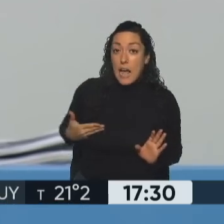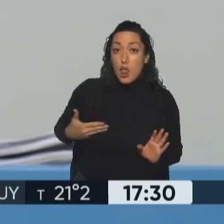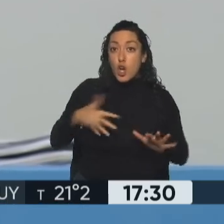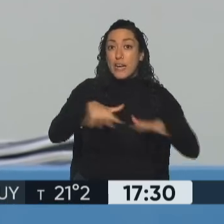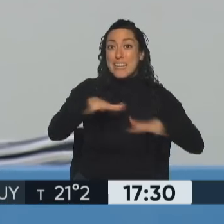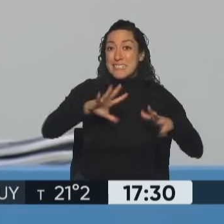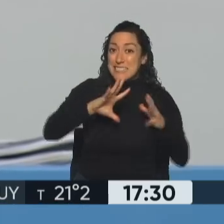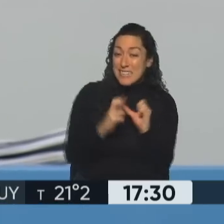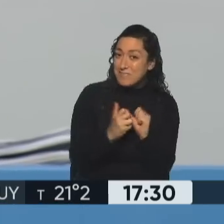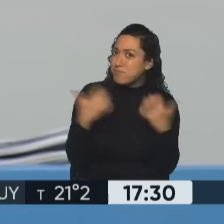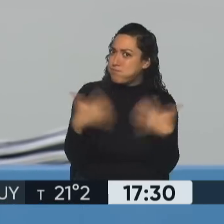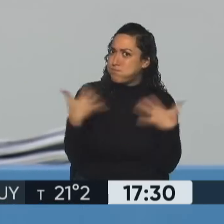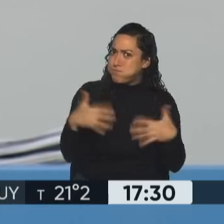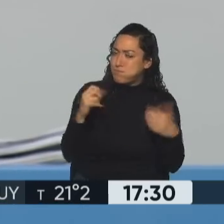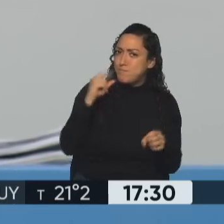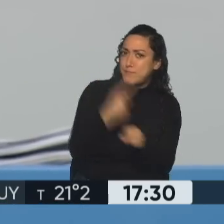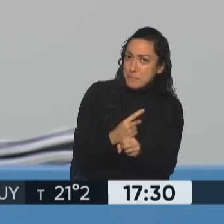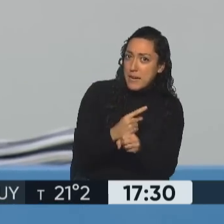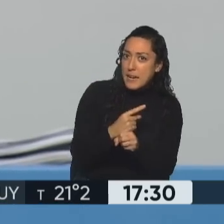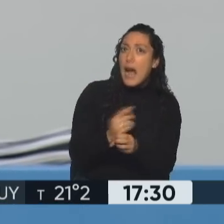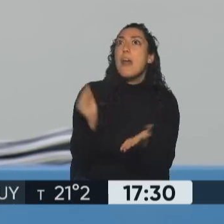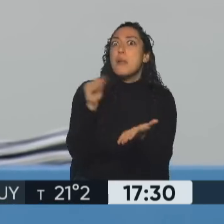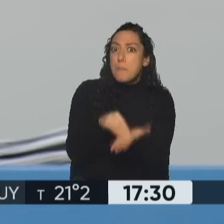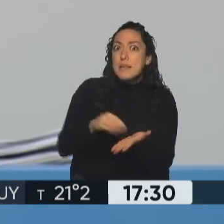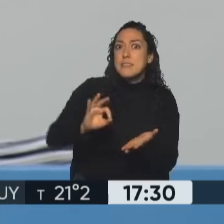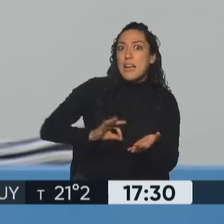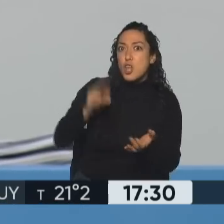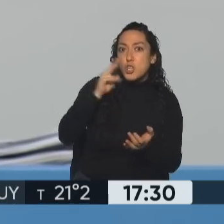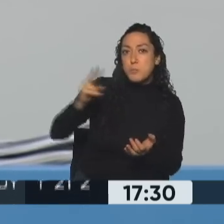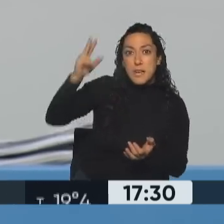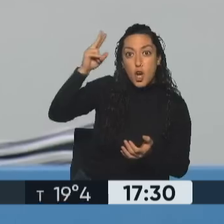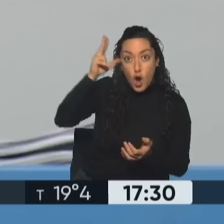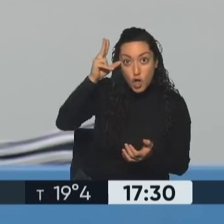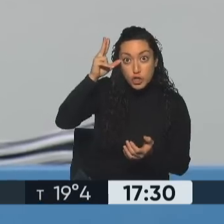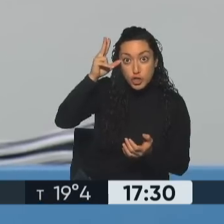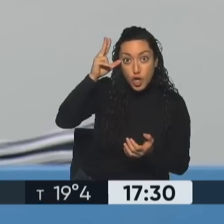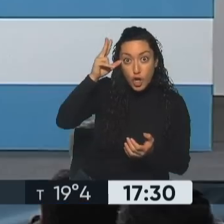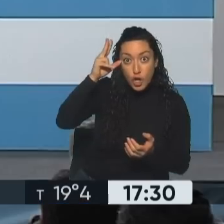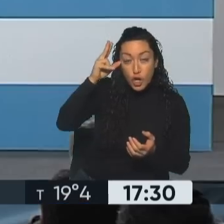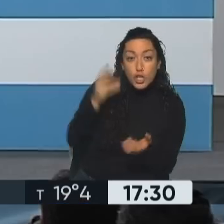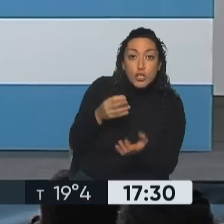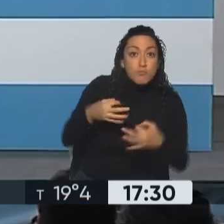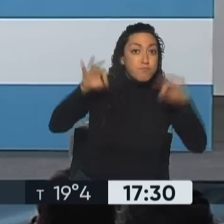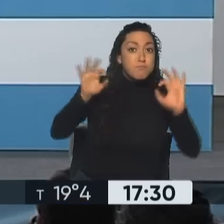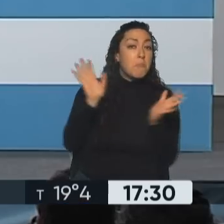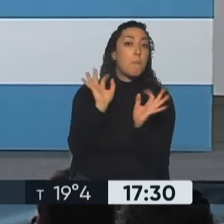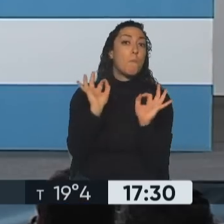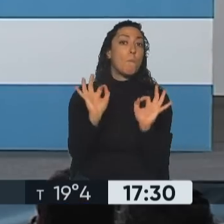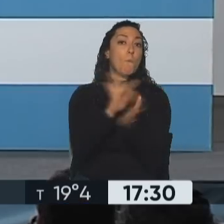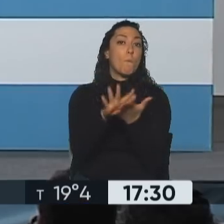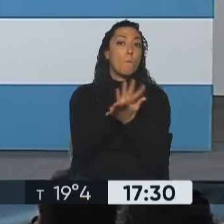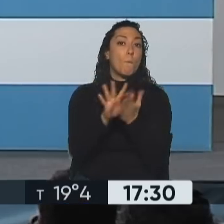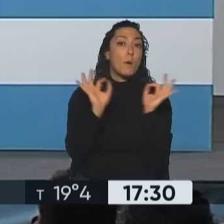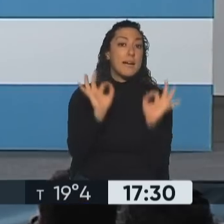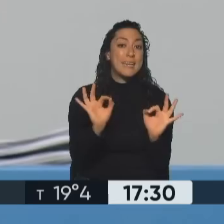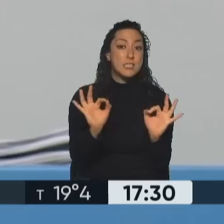que además la crisis del 2008 todavía sigue sin superarse. No es que fue el 2008, el